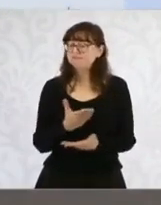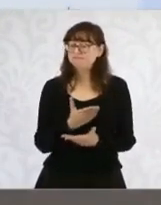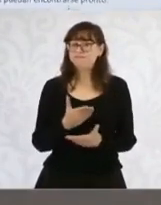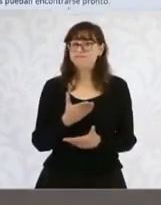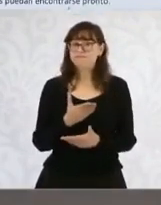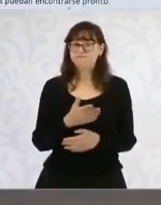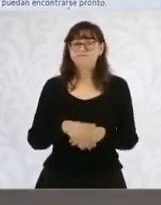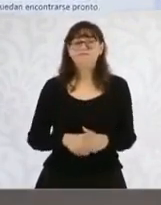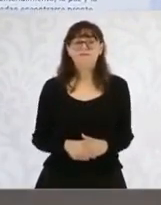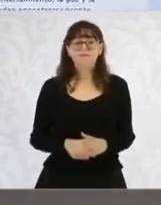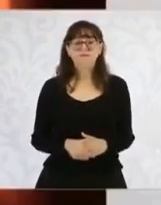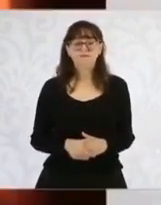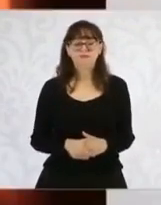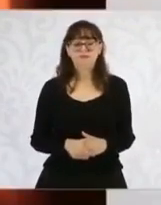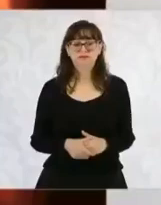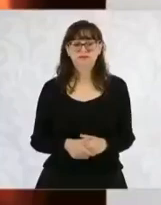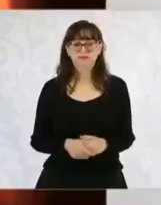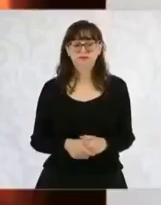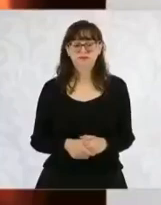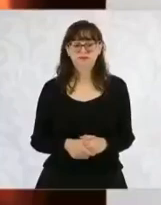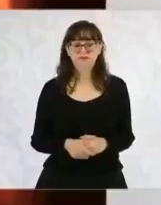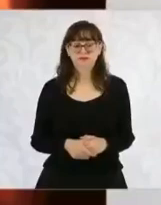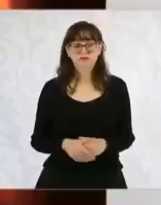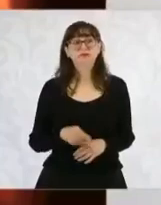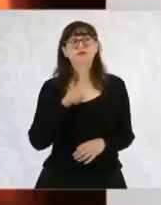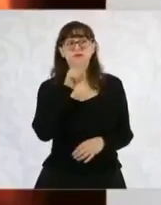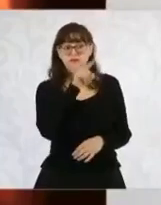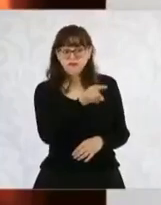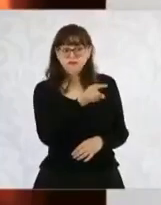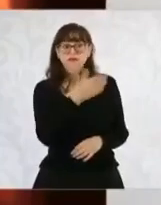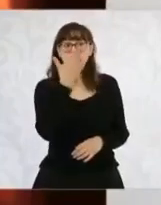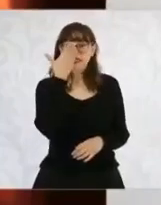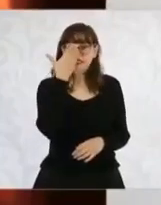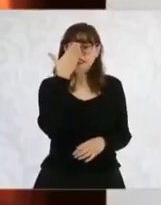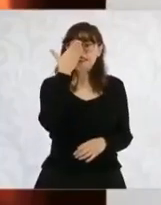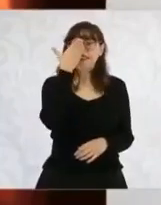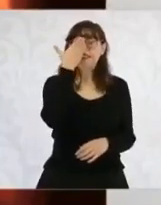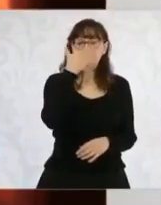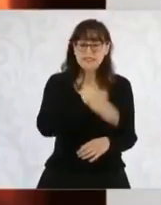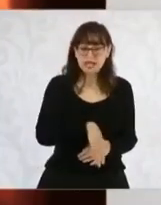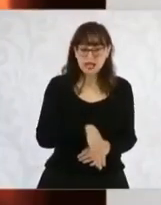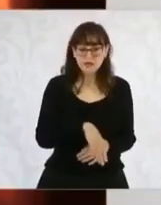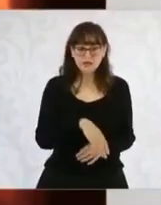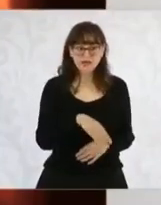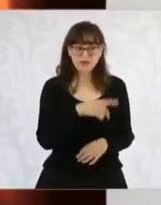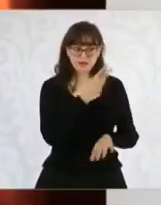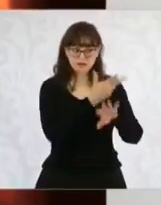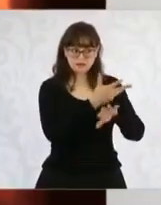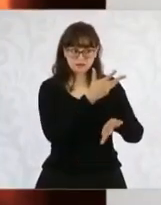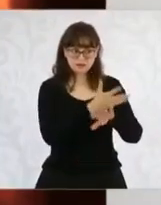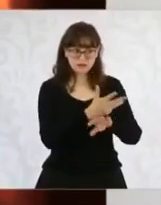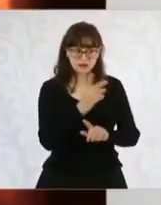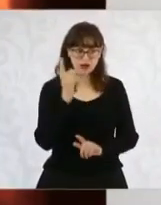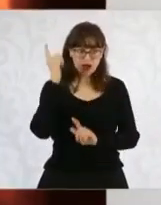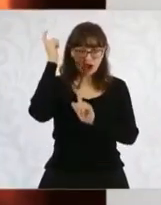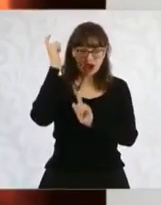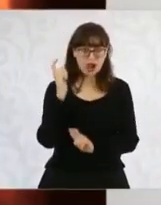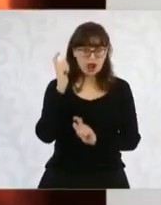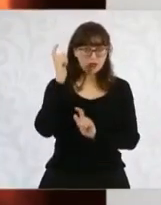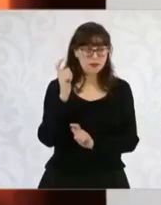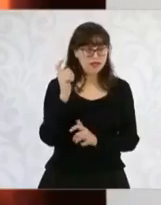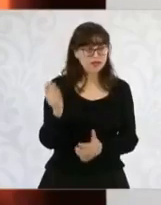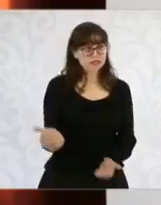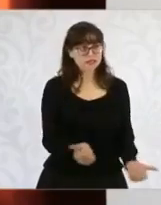adelante Usted debe estar al tanto también del tráfico ilegal de armas que llega a mi país